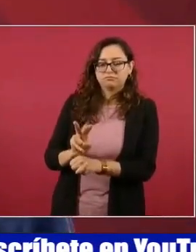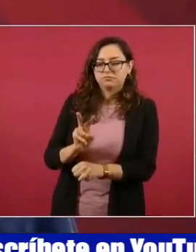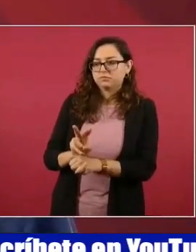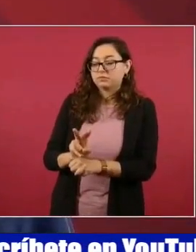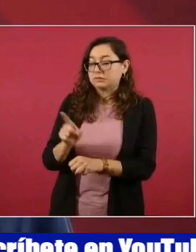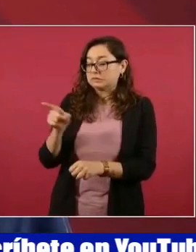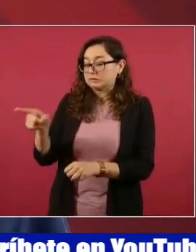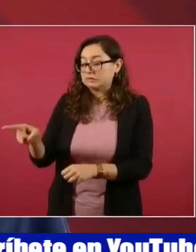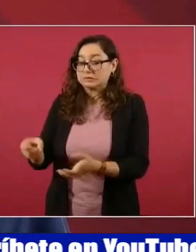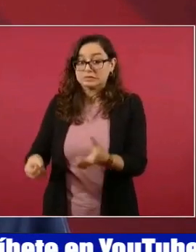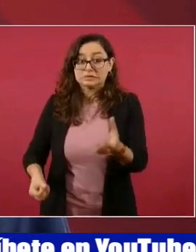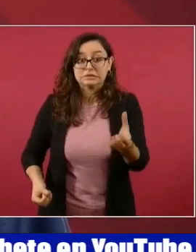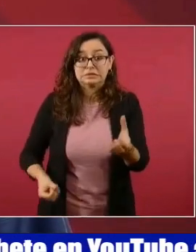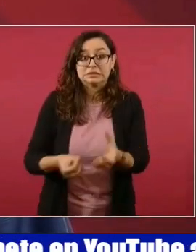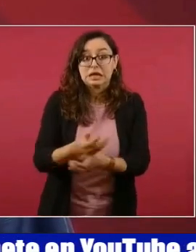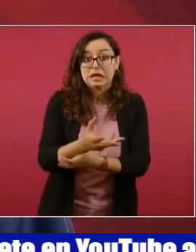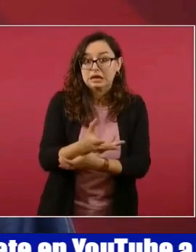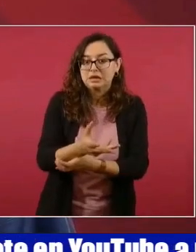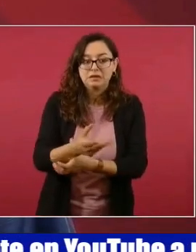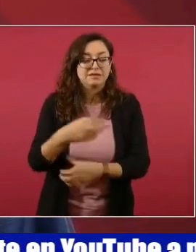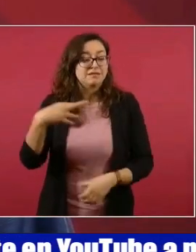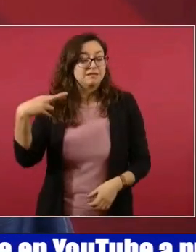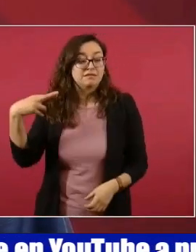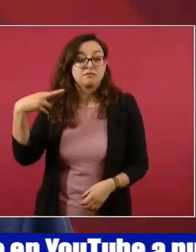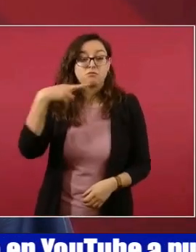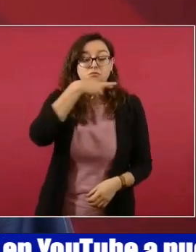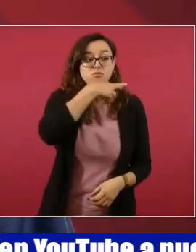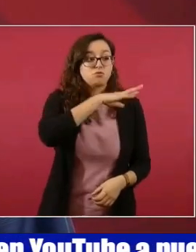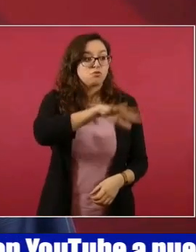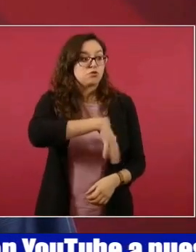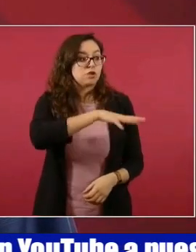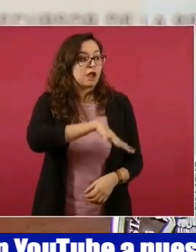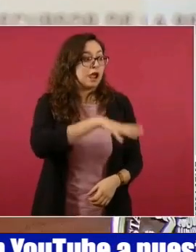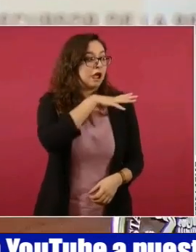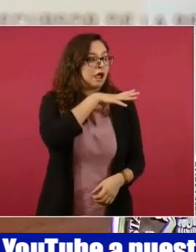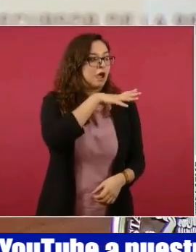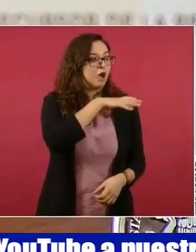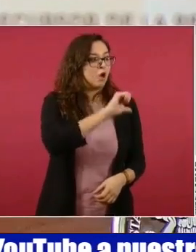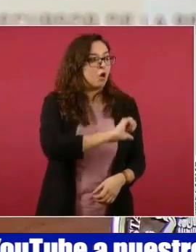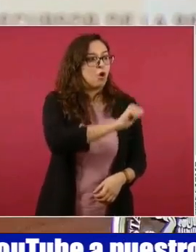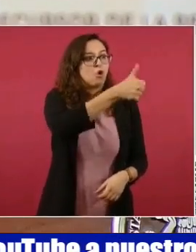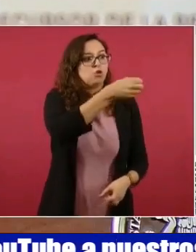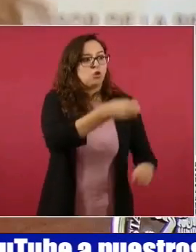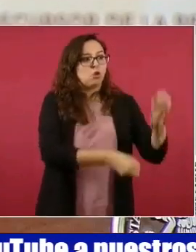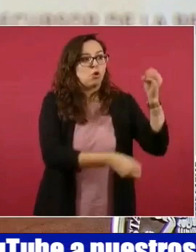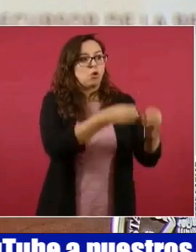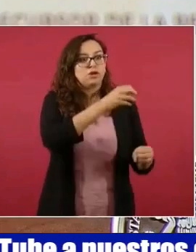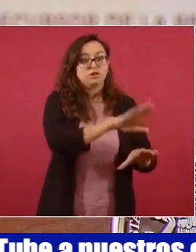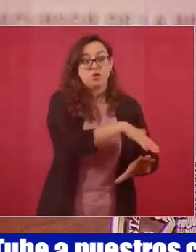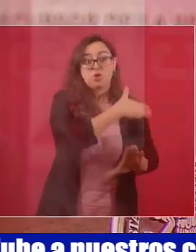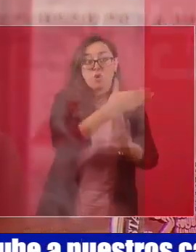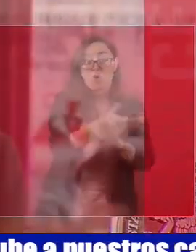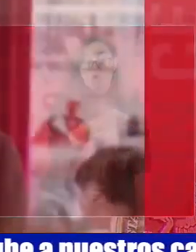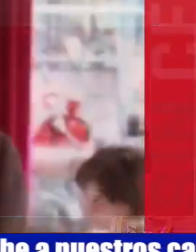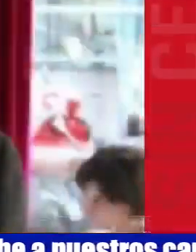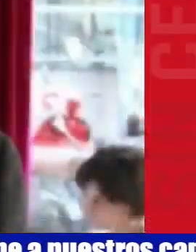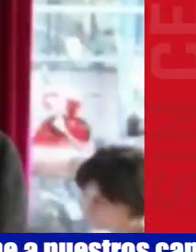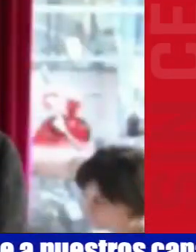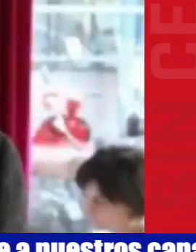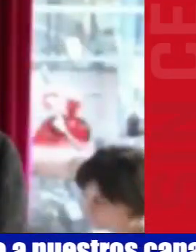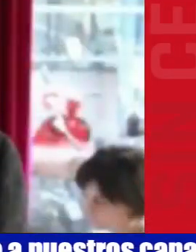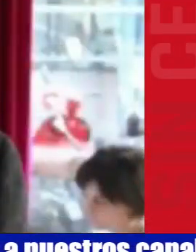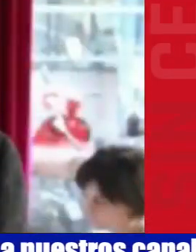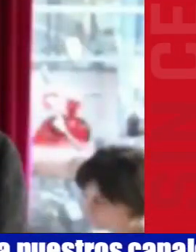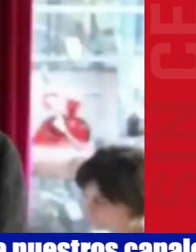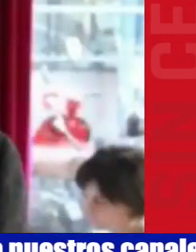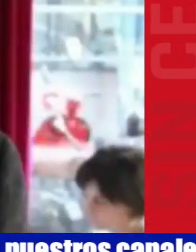modelo vigente, y seguramente el tercio más próspero de la sociedad mexicana lo habría pasado mejor con ellos que con López Obrador, pero habría